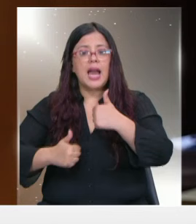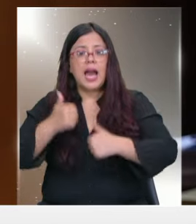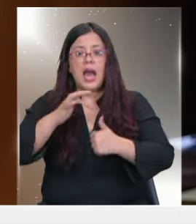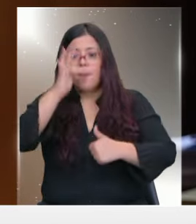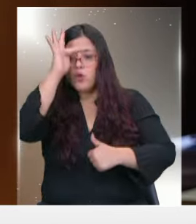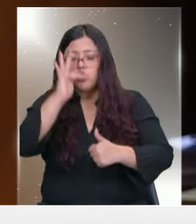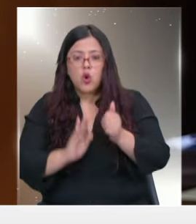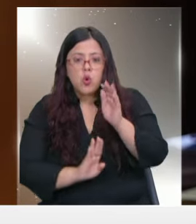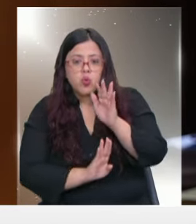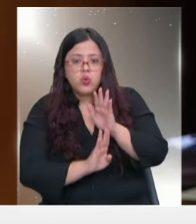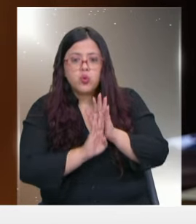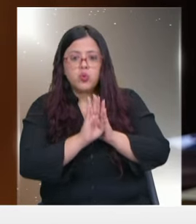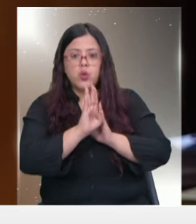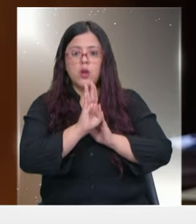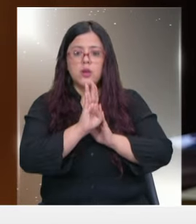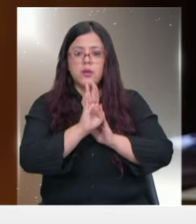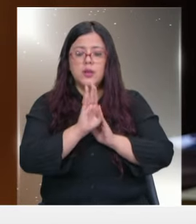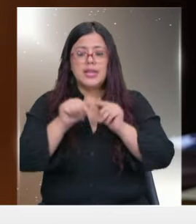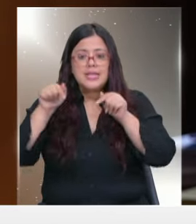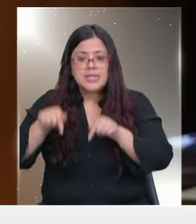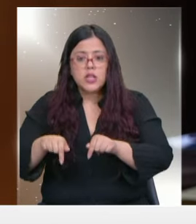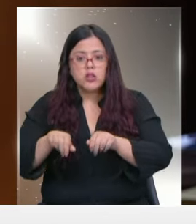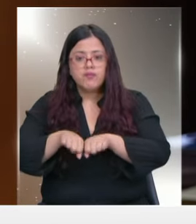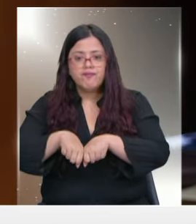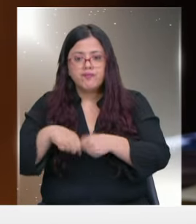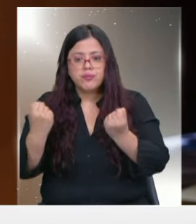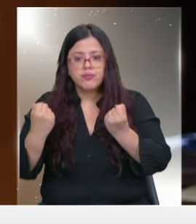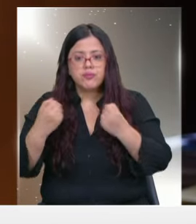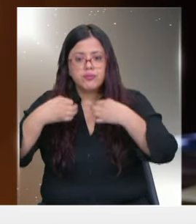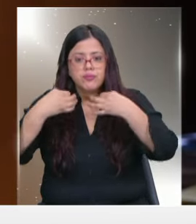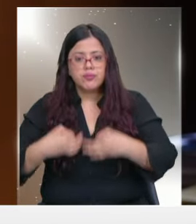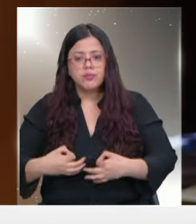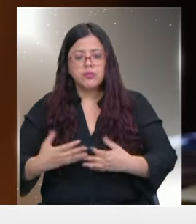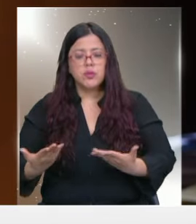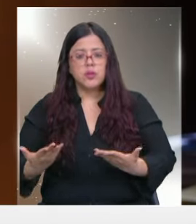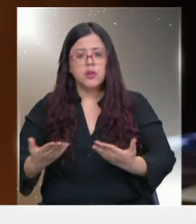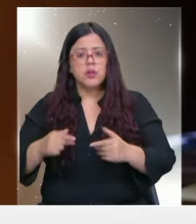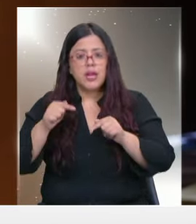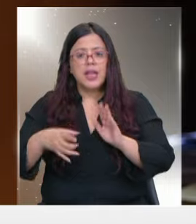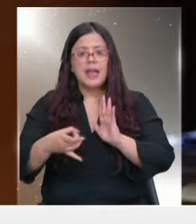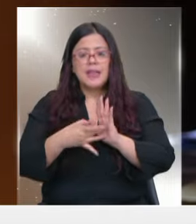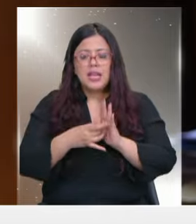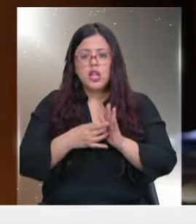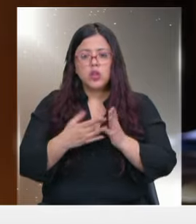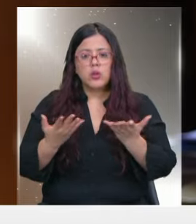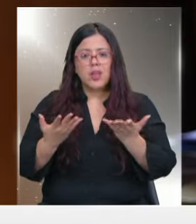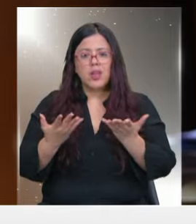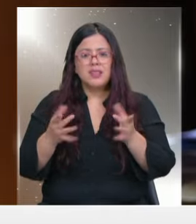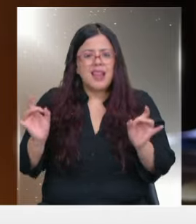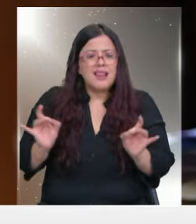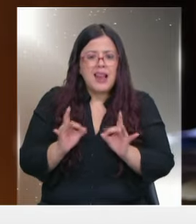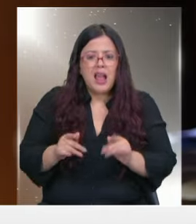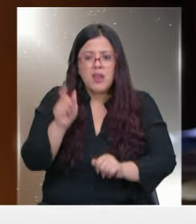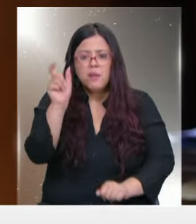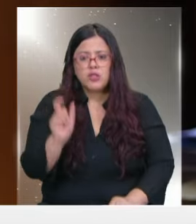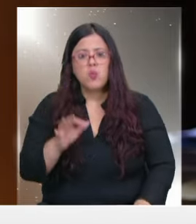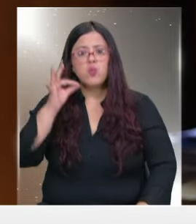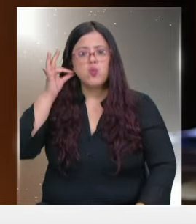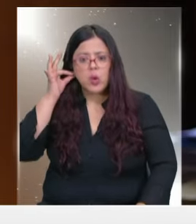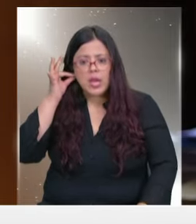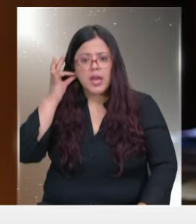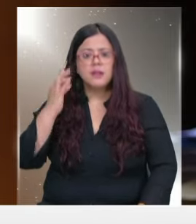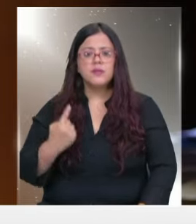en ascenso. Todo esto se destruyó. Esto es uno de los delitos más graves que una persona, una mujer,